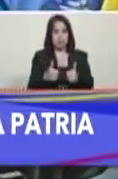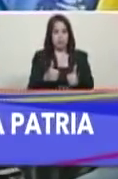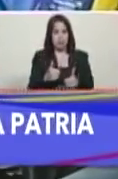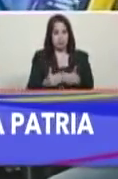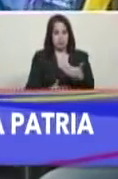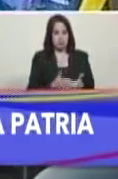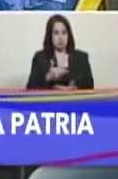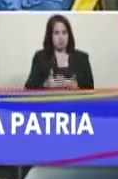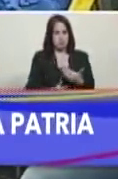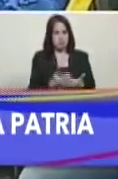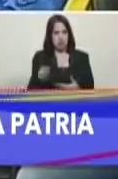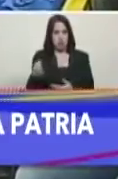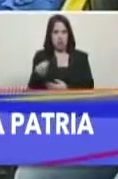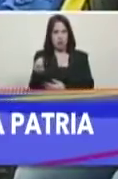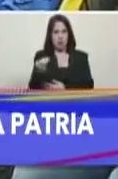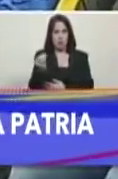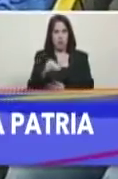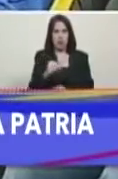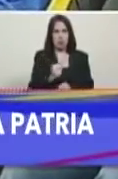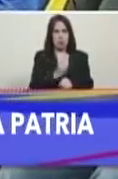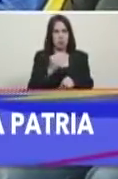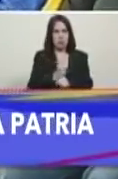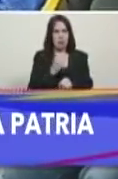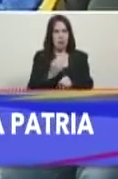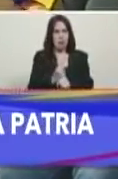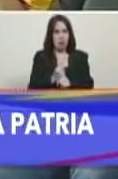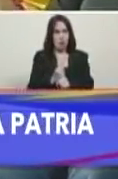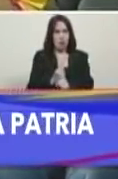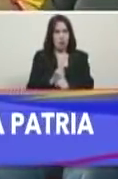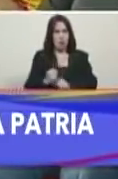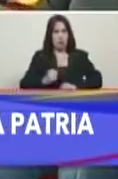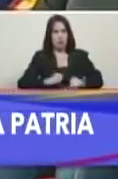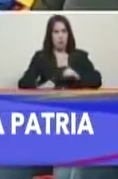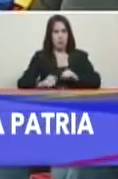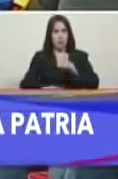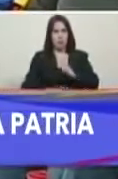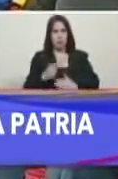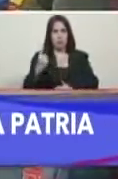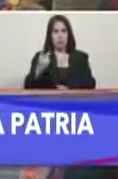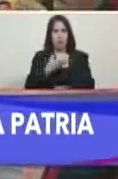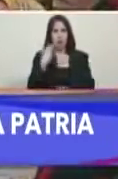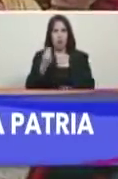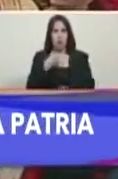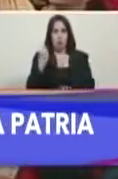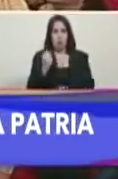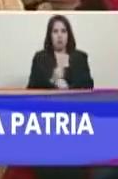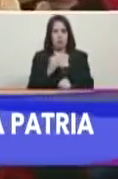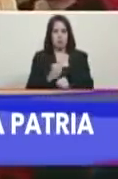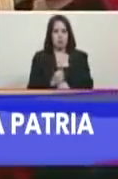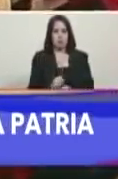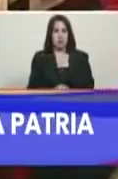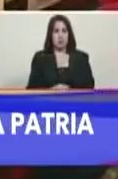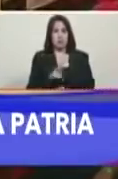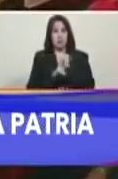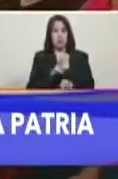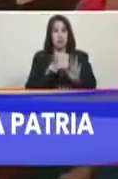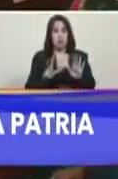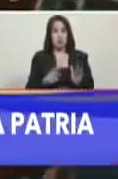un complemento en las brigadas del Somos Venezuela. Hay